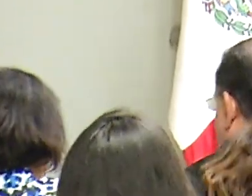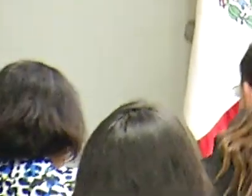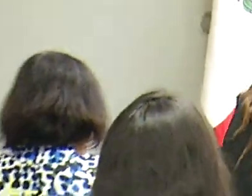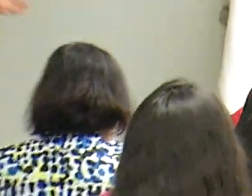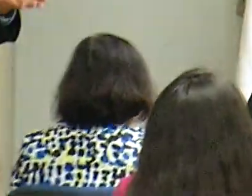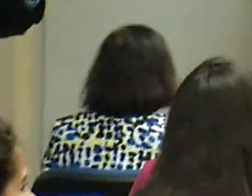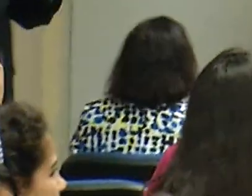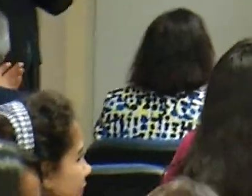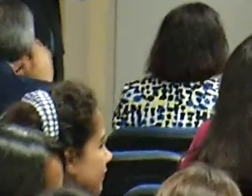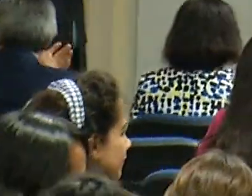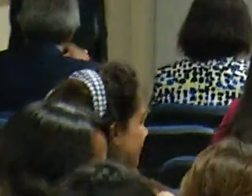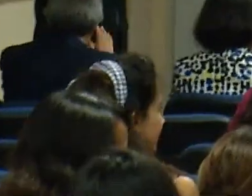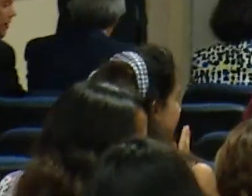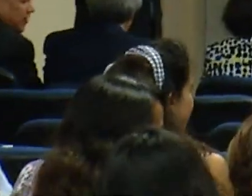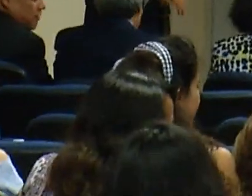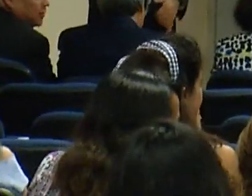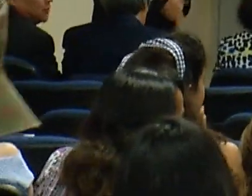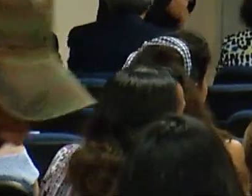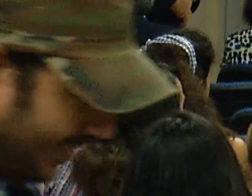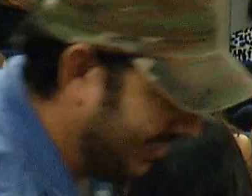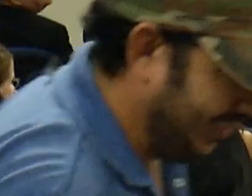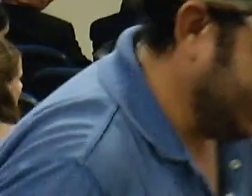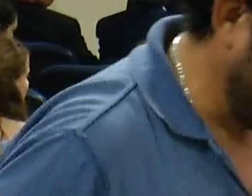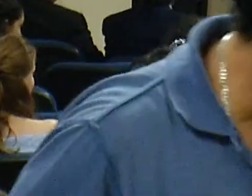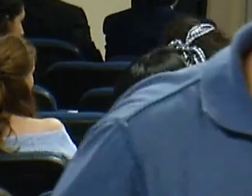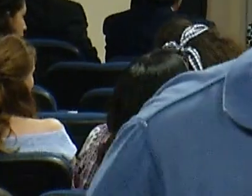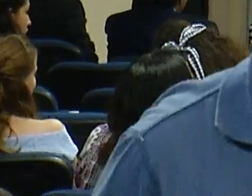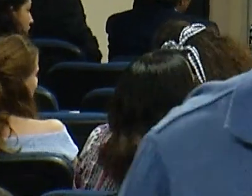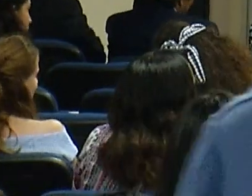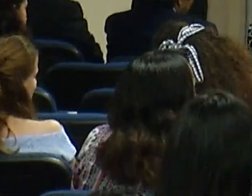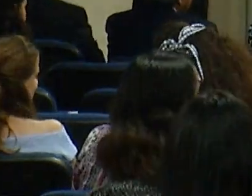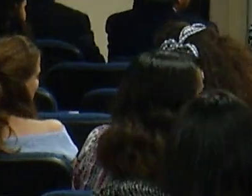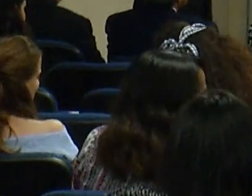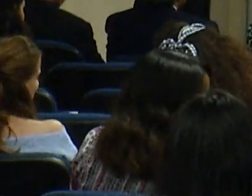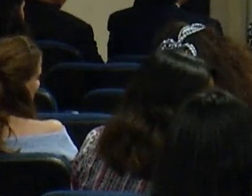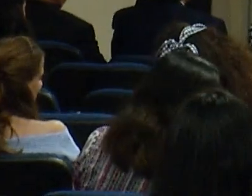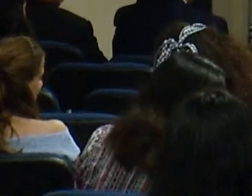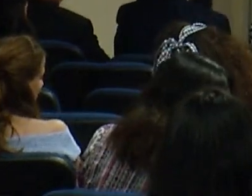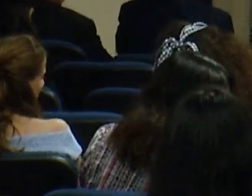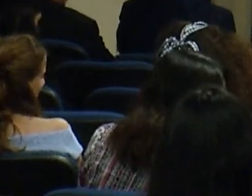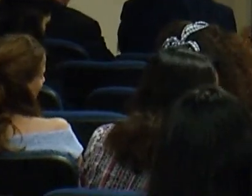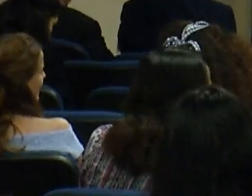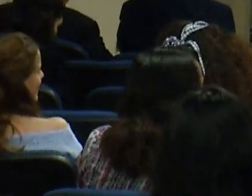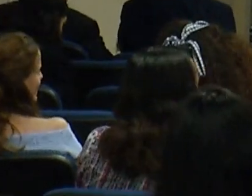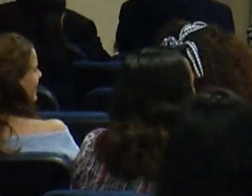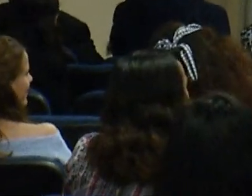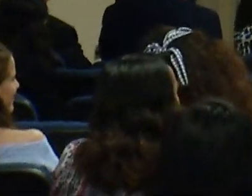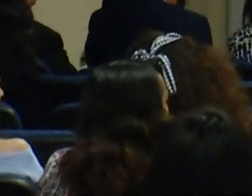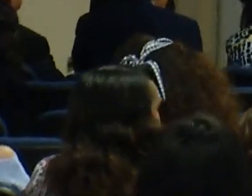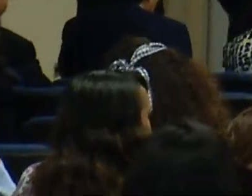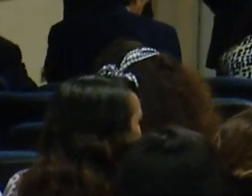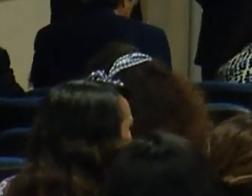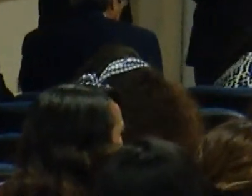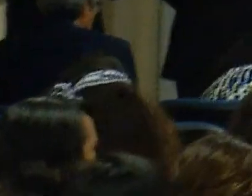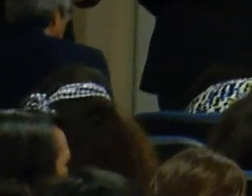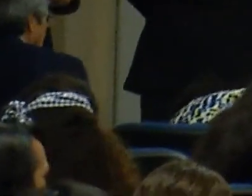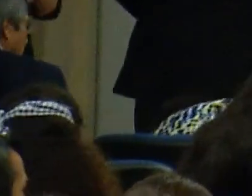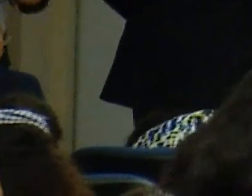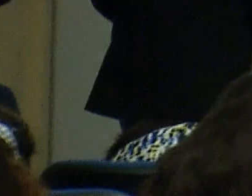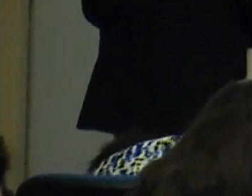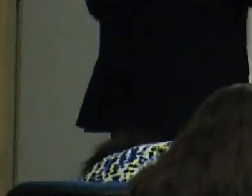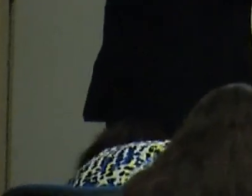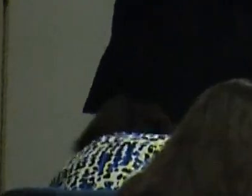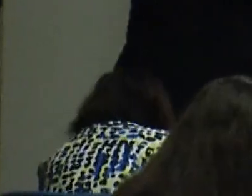Gracias, muchas gracias. Una bonita experiencia que ha compartido con nosotros el doctor Eric Tridas. Y en este momento pasa